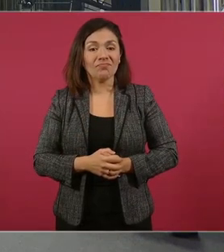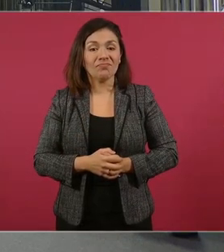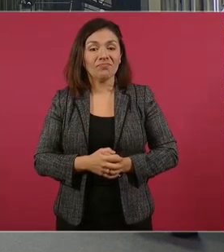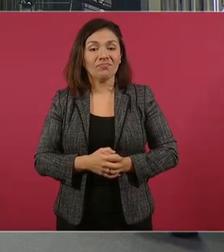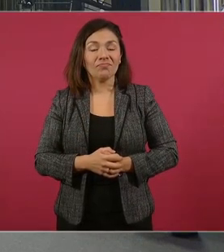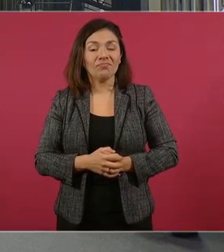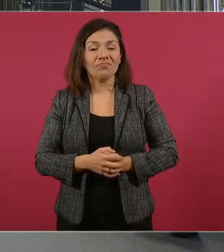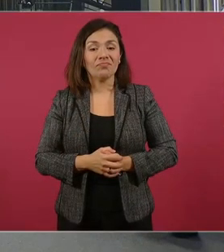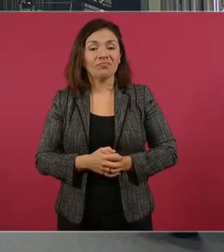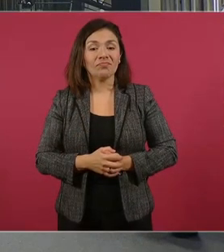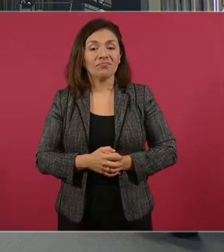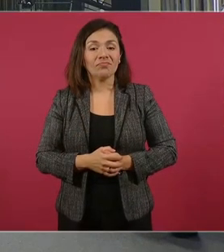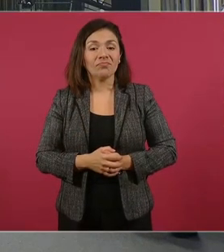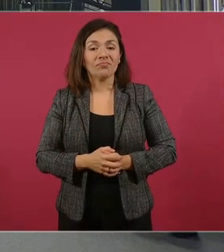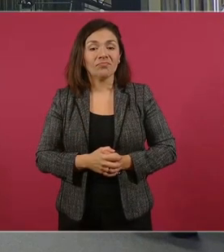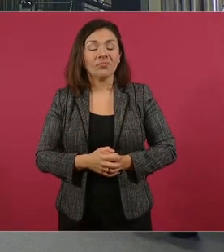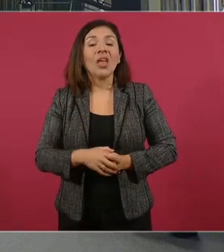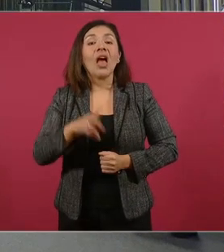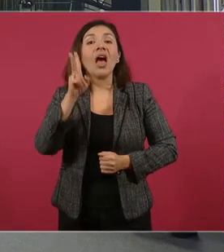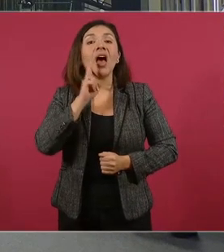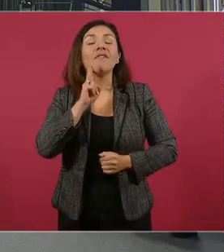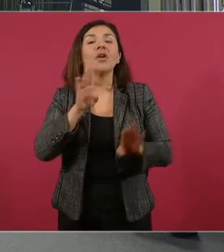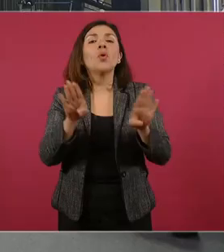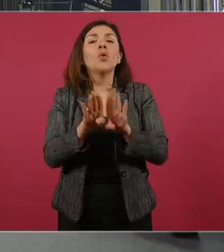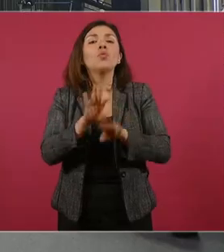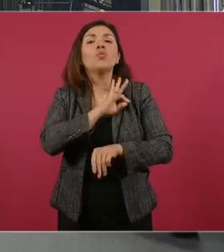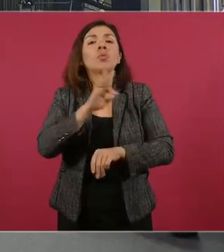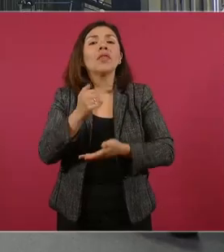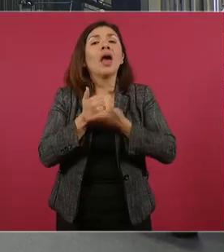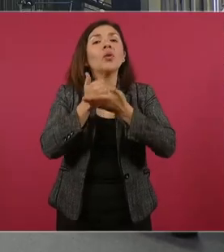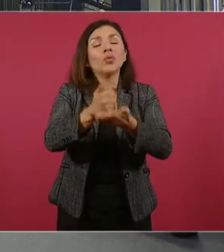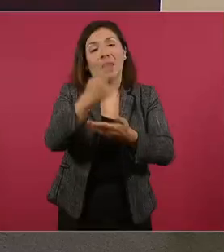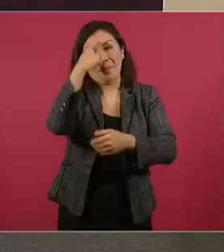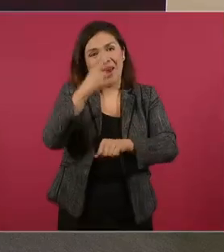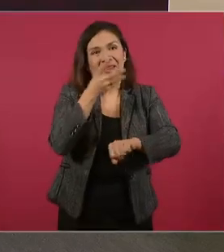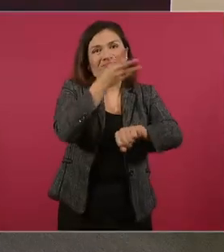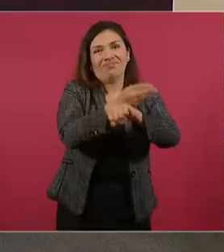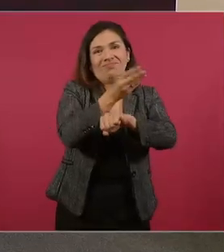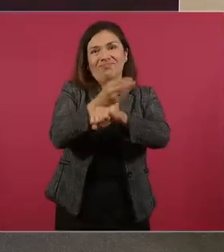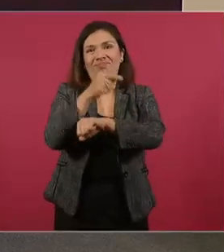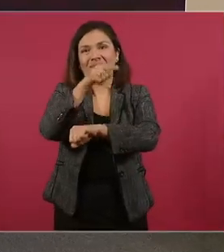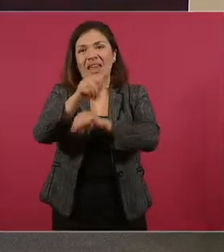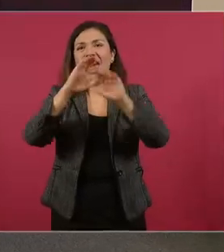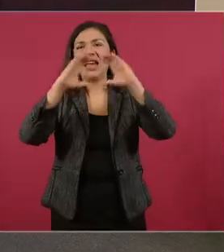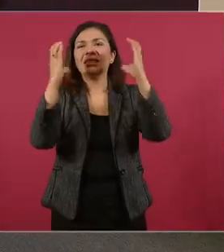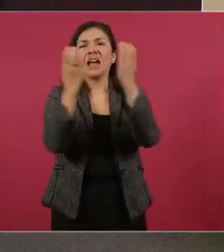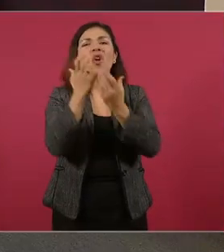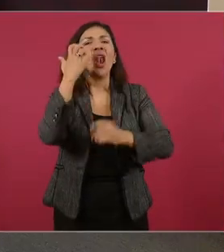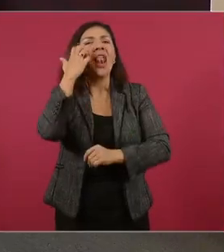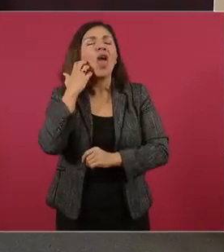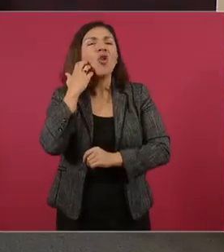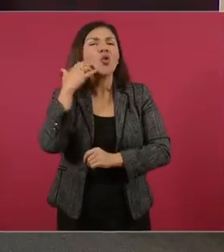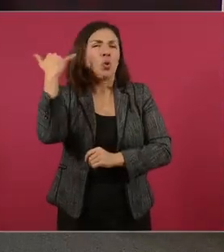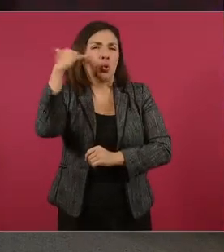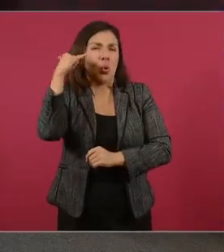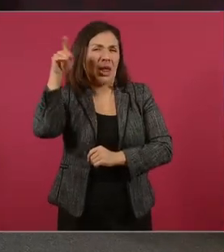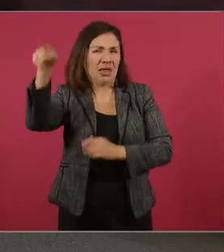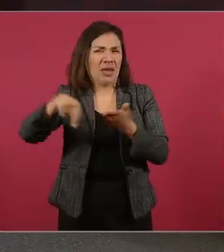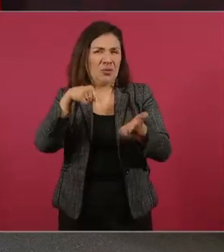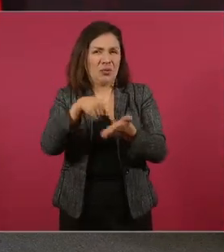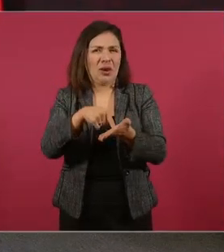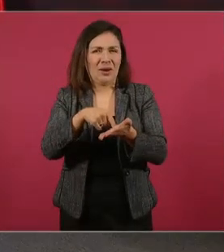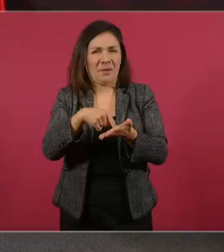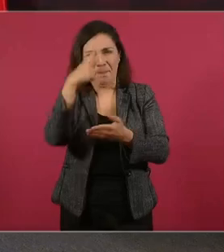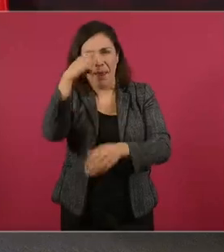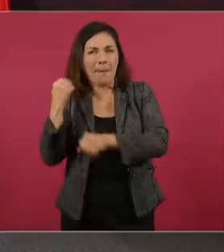ayudamos a mejorar, a remodelar el estadio de los Leones de Yucatán,